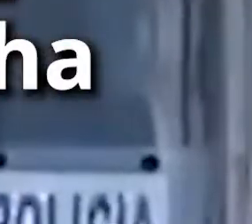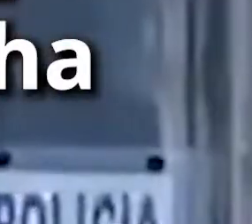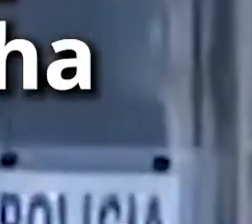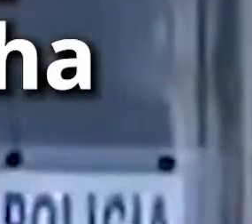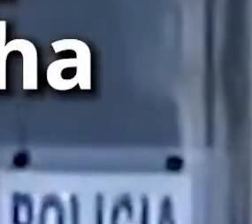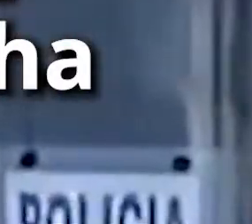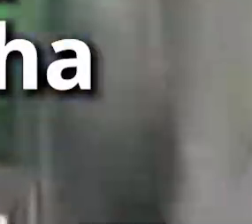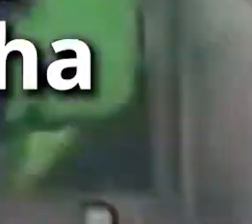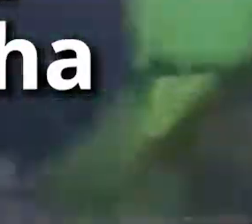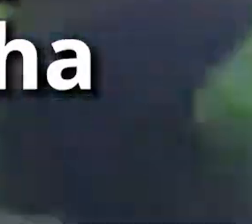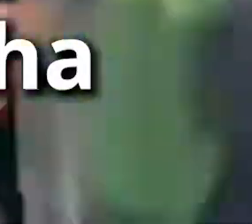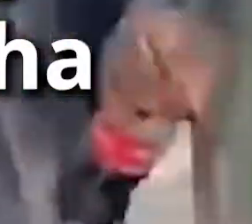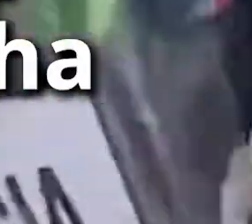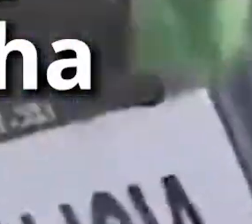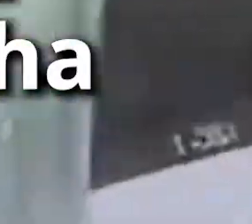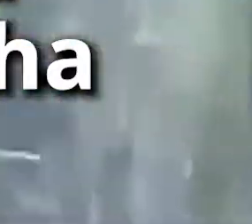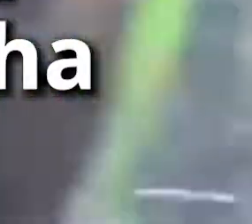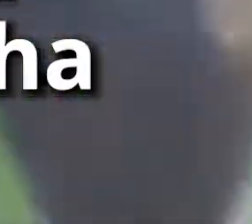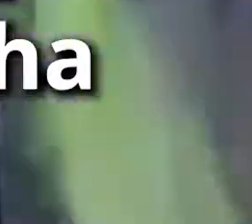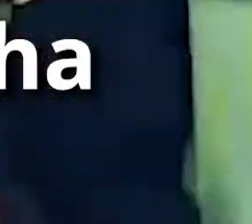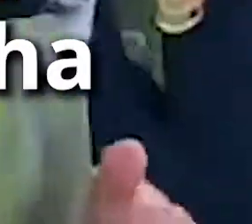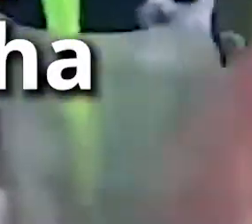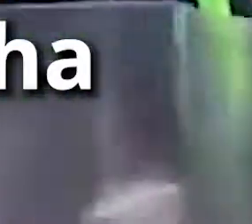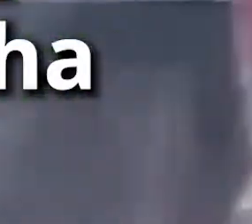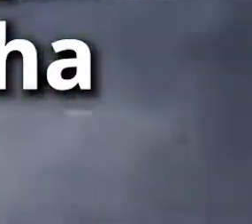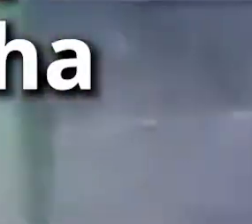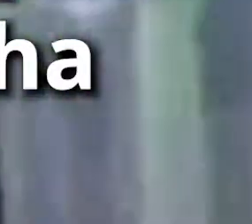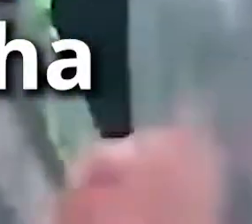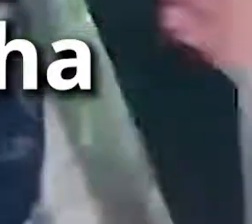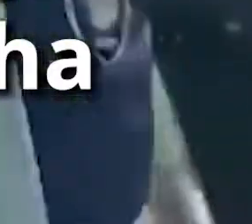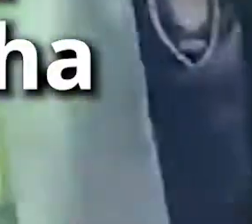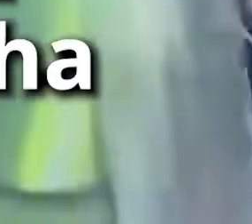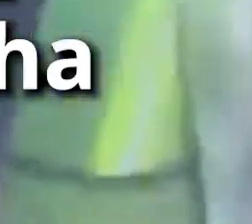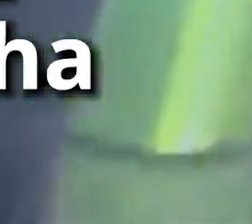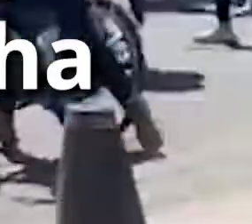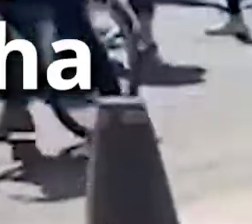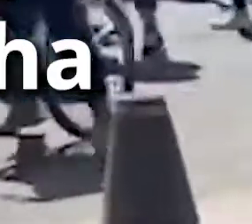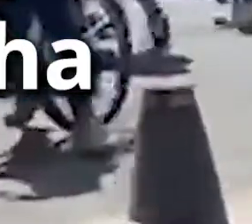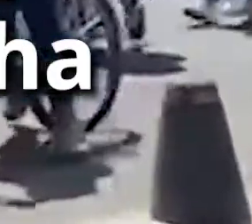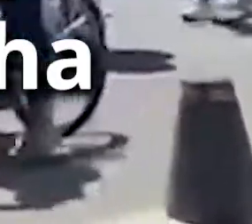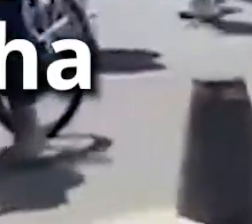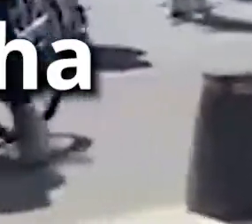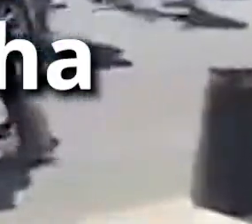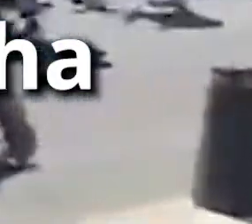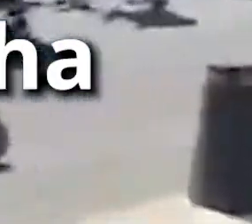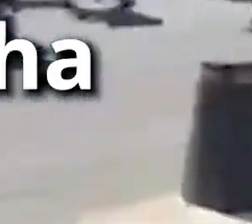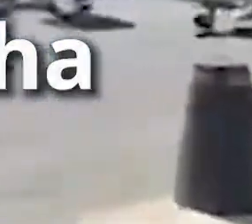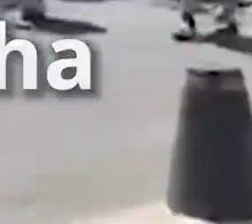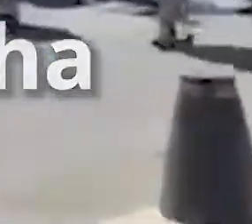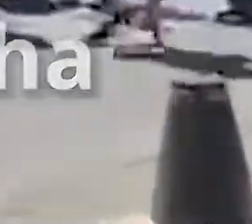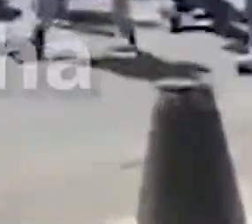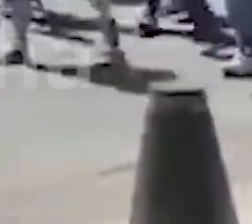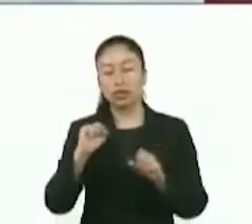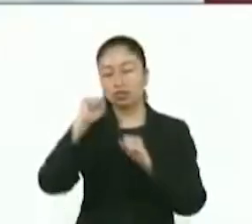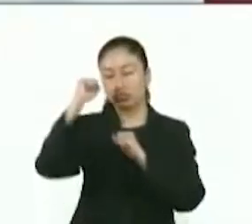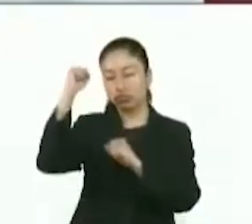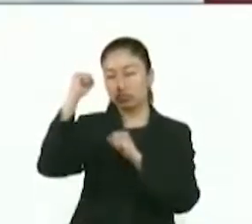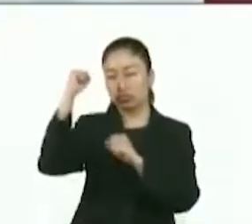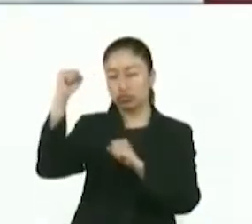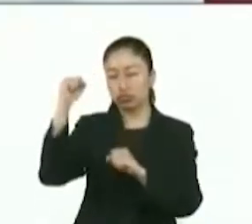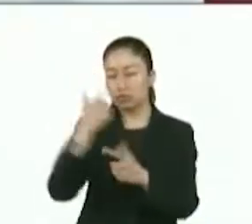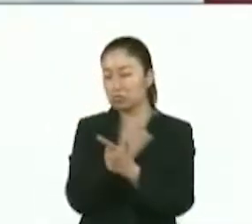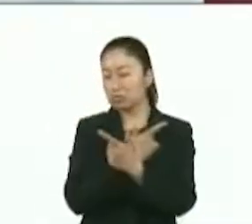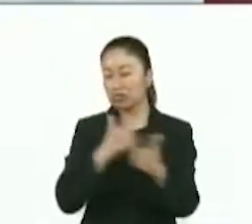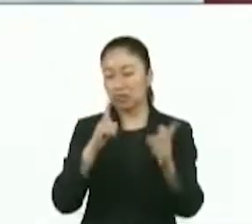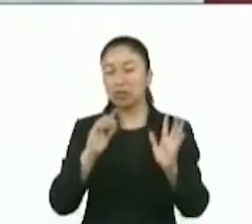de la seguridad de las diversas manifestaciones que se llevarán a cabo el martes 8 de marzo con motivo del Día Internacional de la Mujer. El